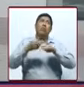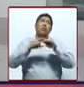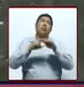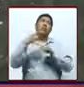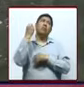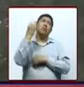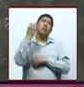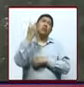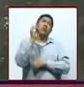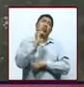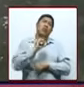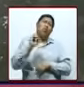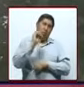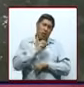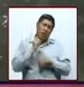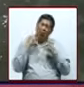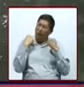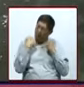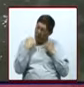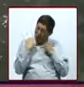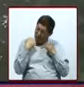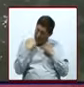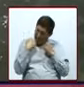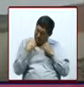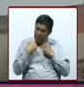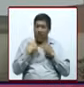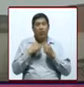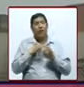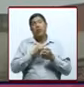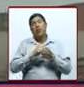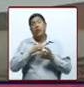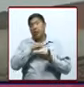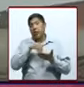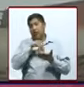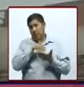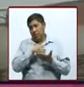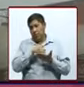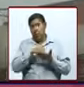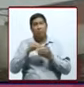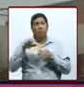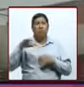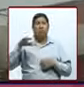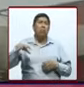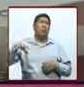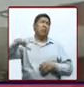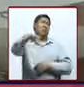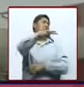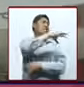un 12%. El frío persiste en la capital y en el resto de las provincias.